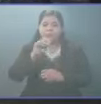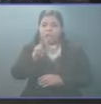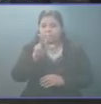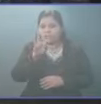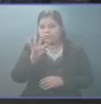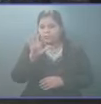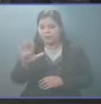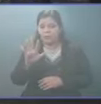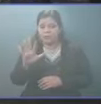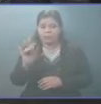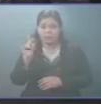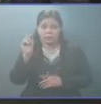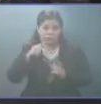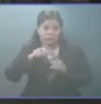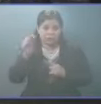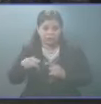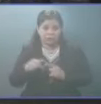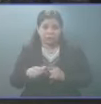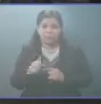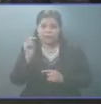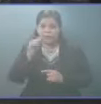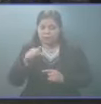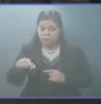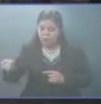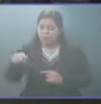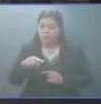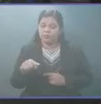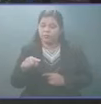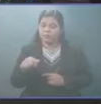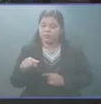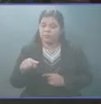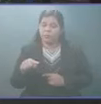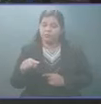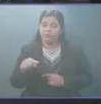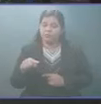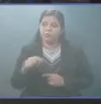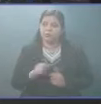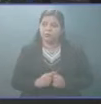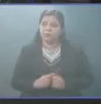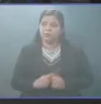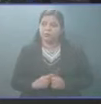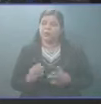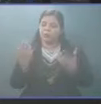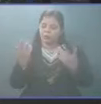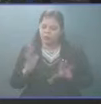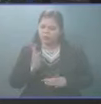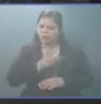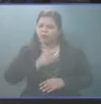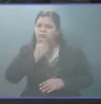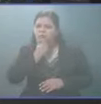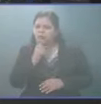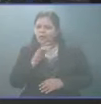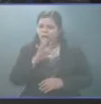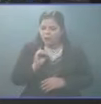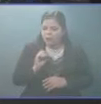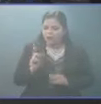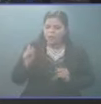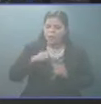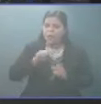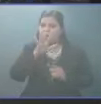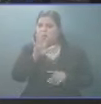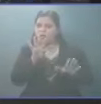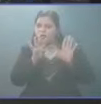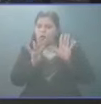40.345 hasta hoy, y de estos llama la atención que de 40 a